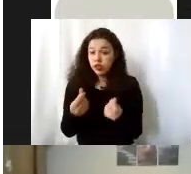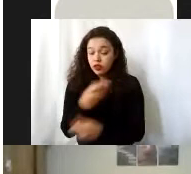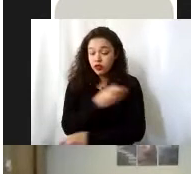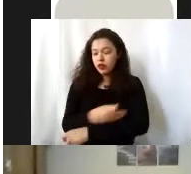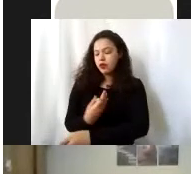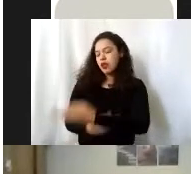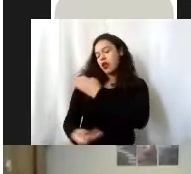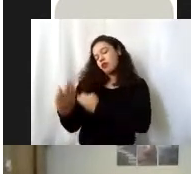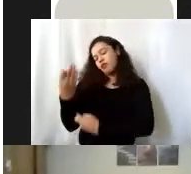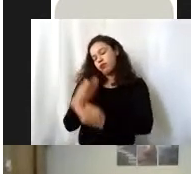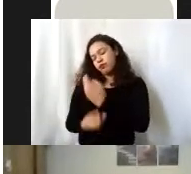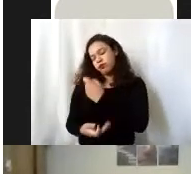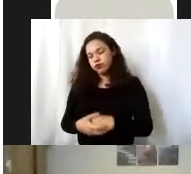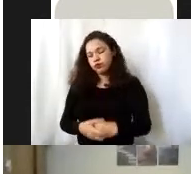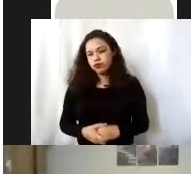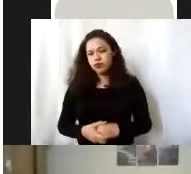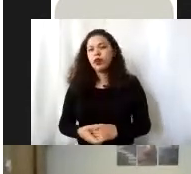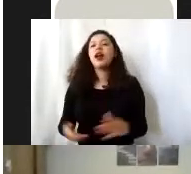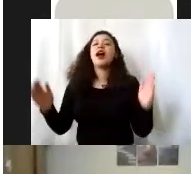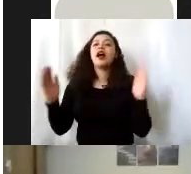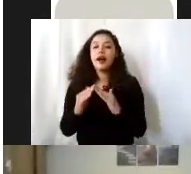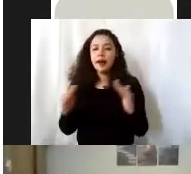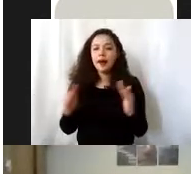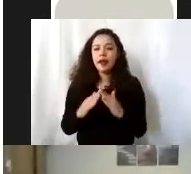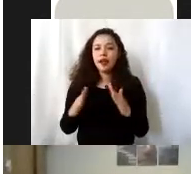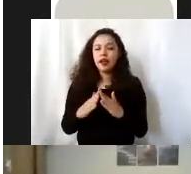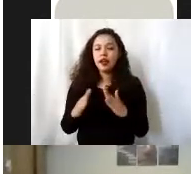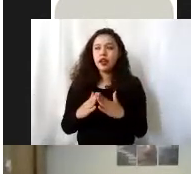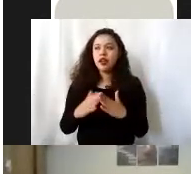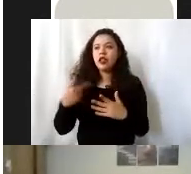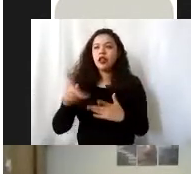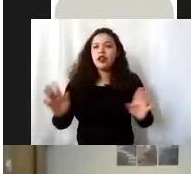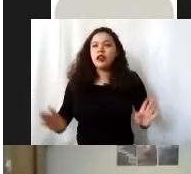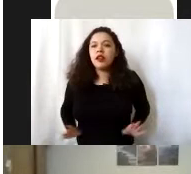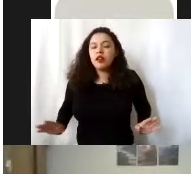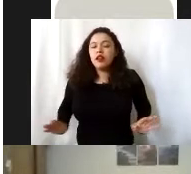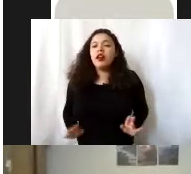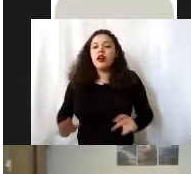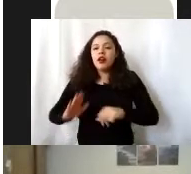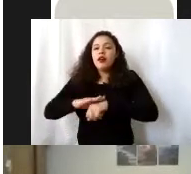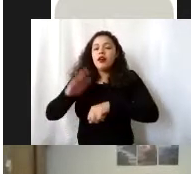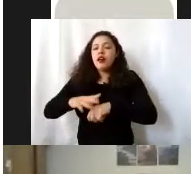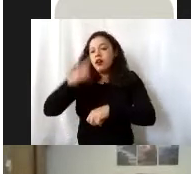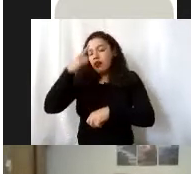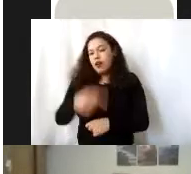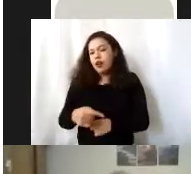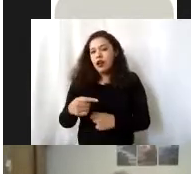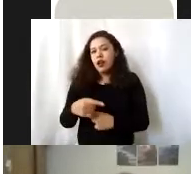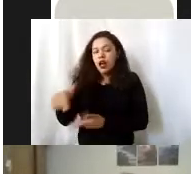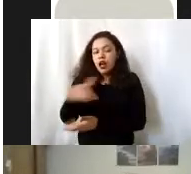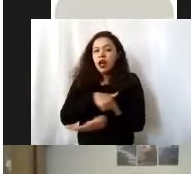¿sí? La vivienda son pues, las características, sobre todo tipo de tenencia, la